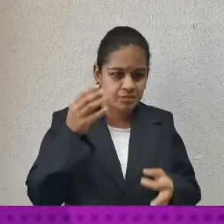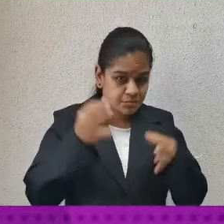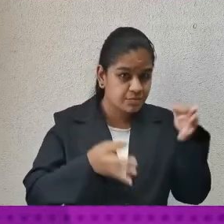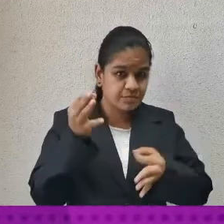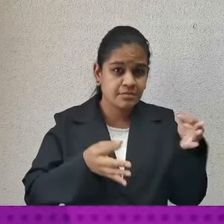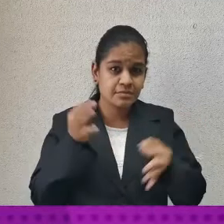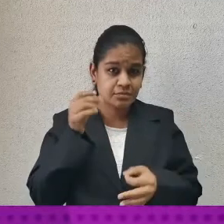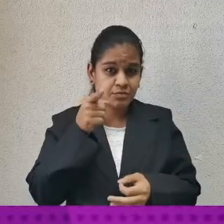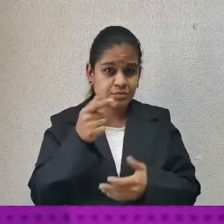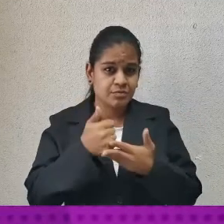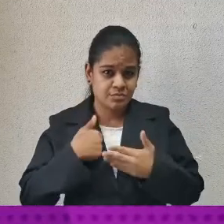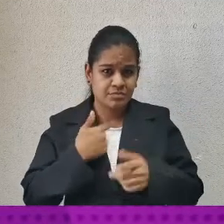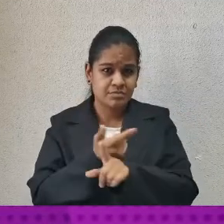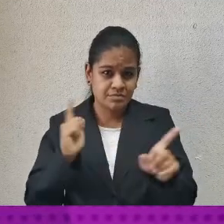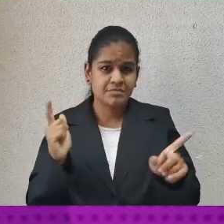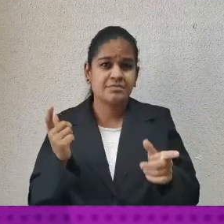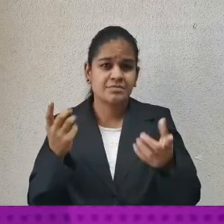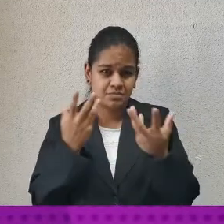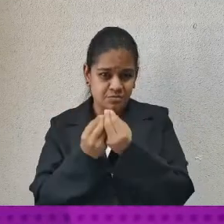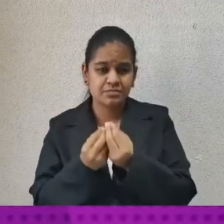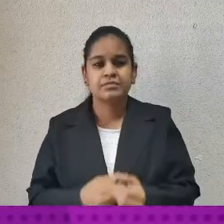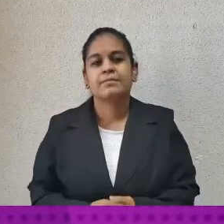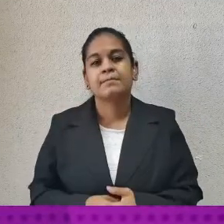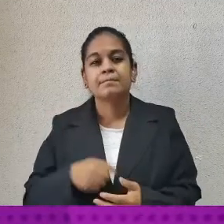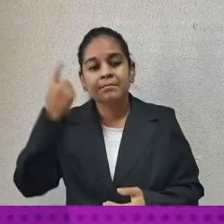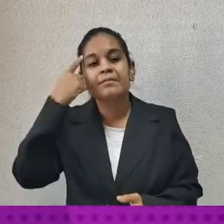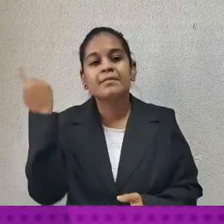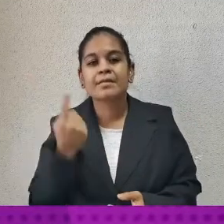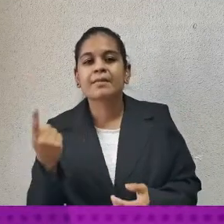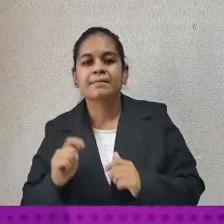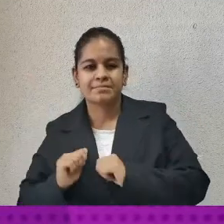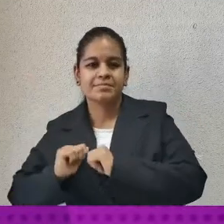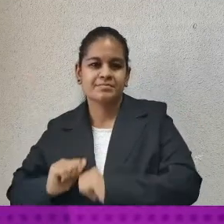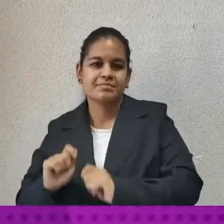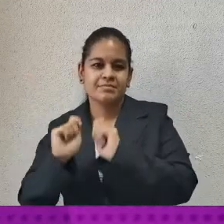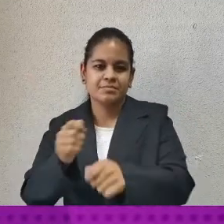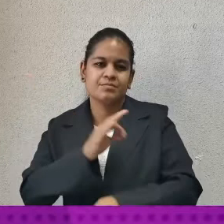valer su derecho de libre asociación y de dirección para poder ocupar cargos